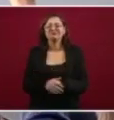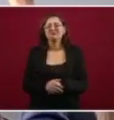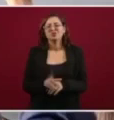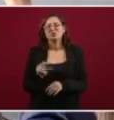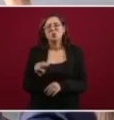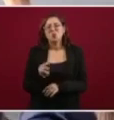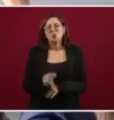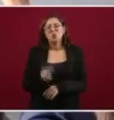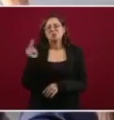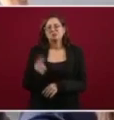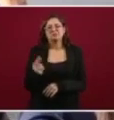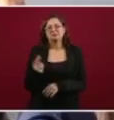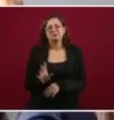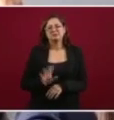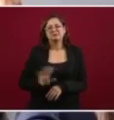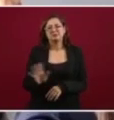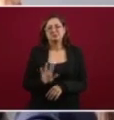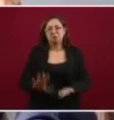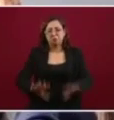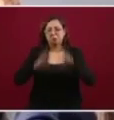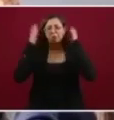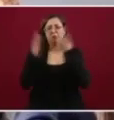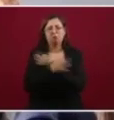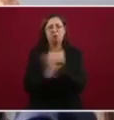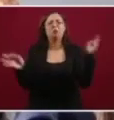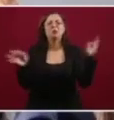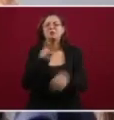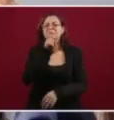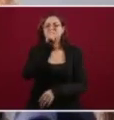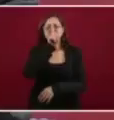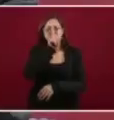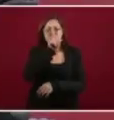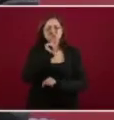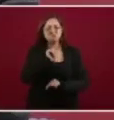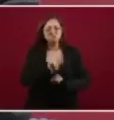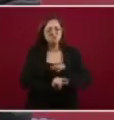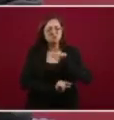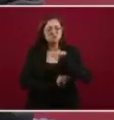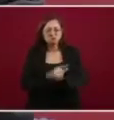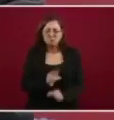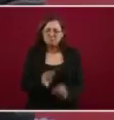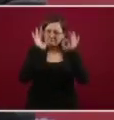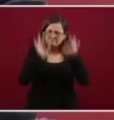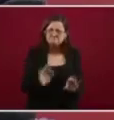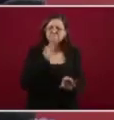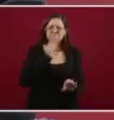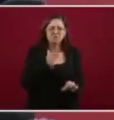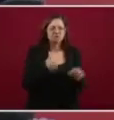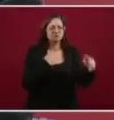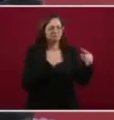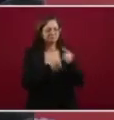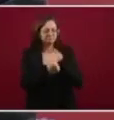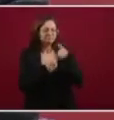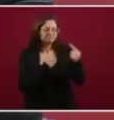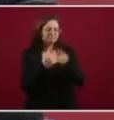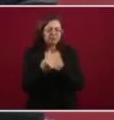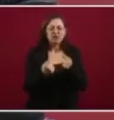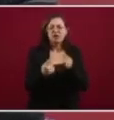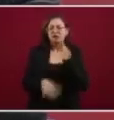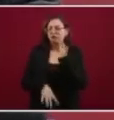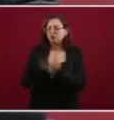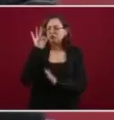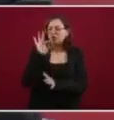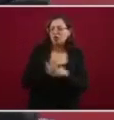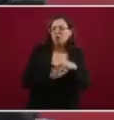por qué actuar así, de manera precipitada. Se están haciendo las cosas bien. Entonces estamos definiendo